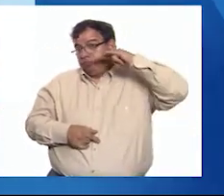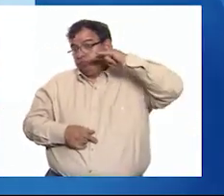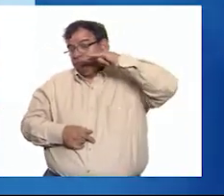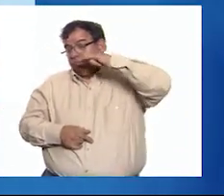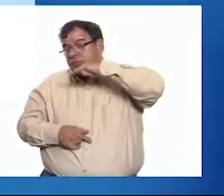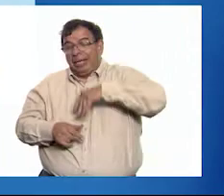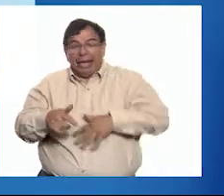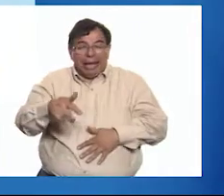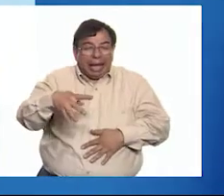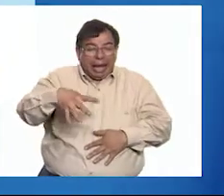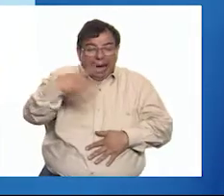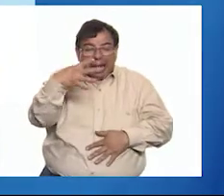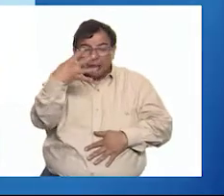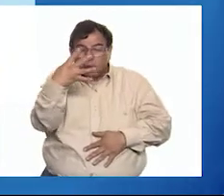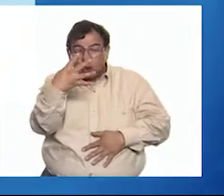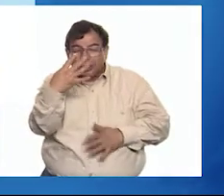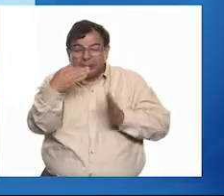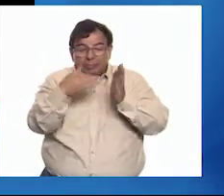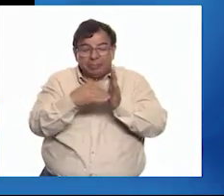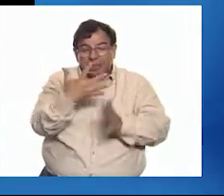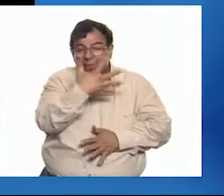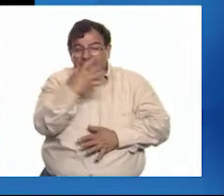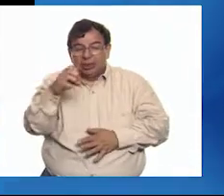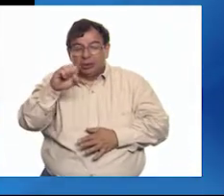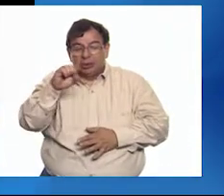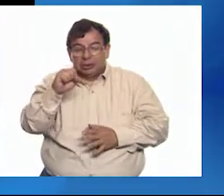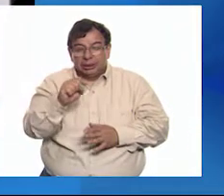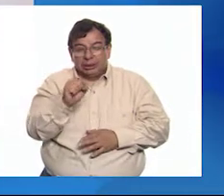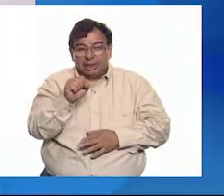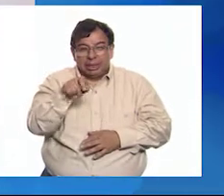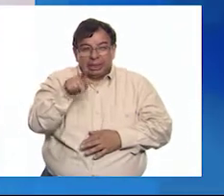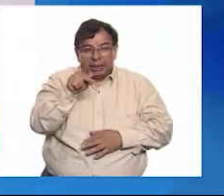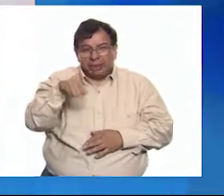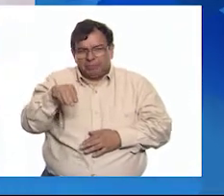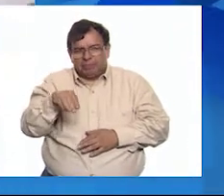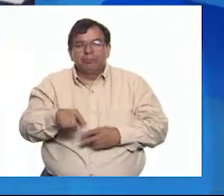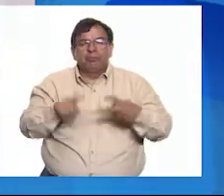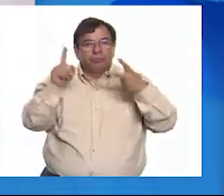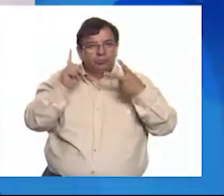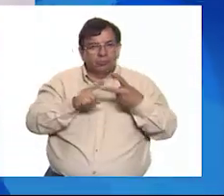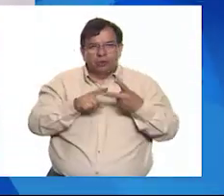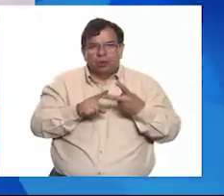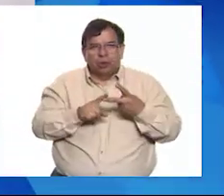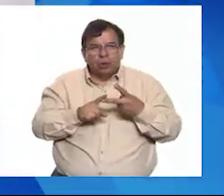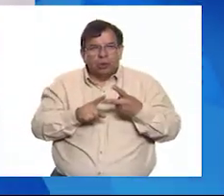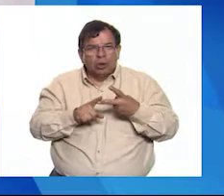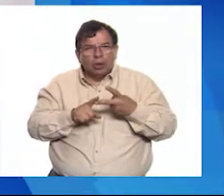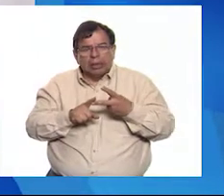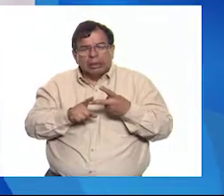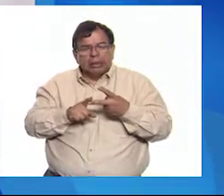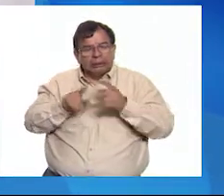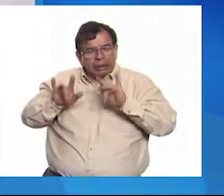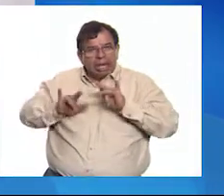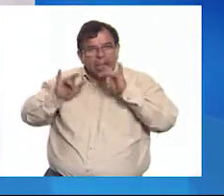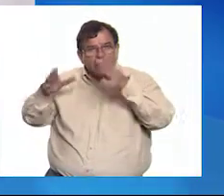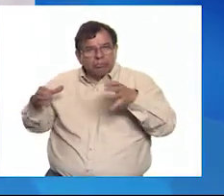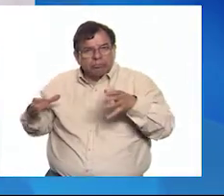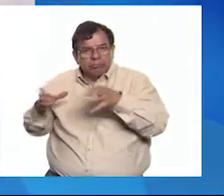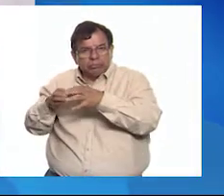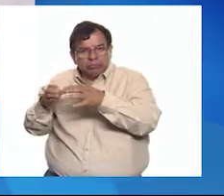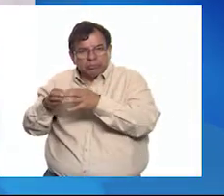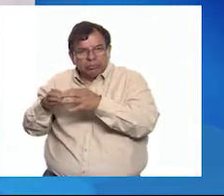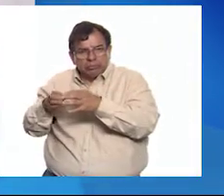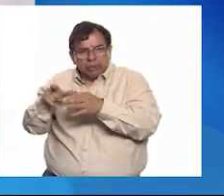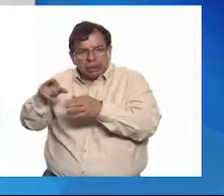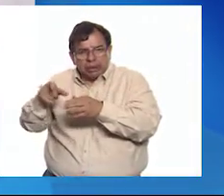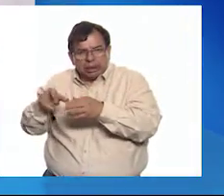recorrer 14.560 kilómetros. Dato número 2. La civilización australiana es la civilización